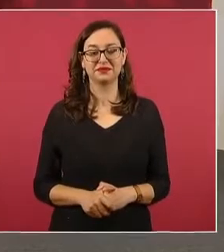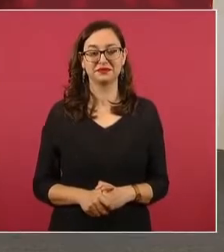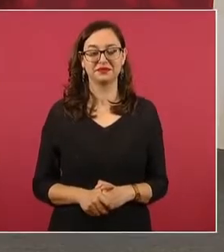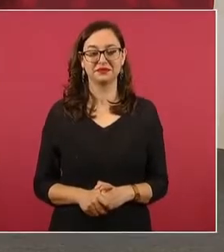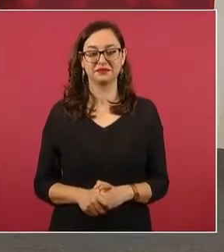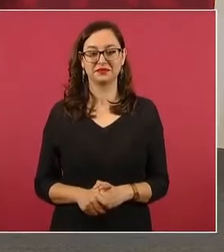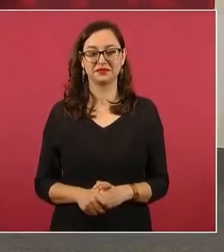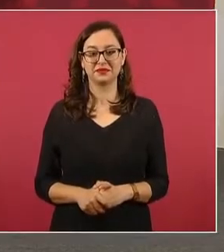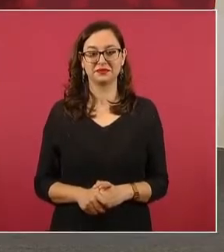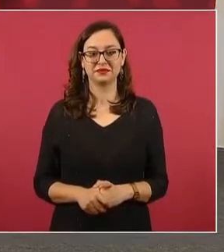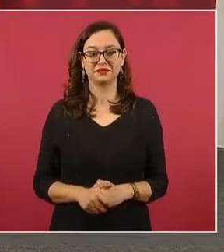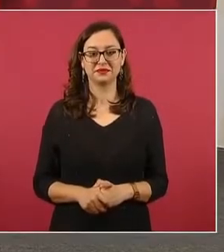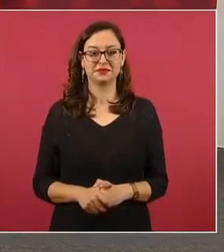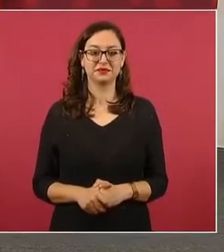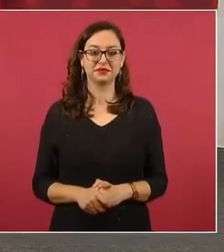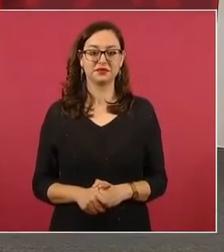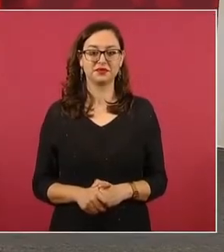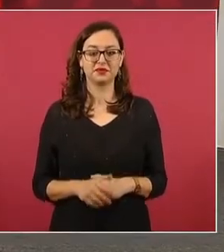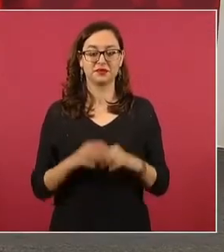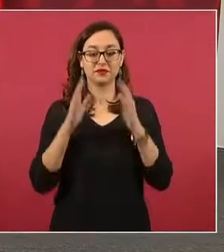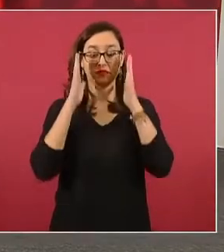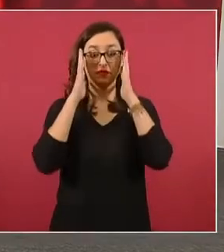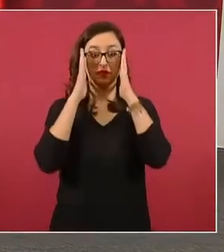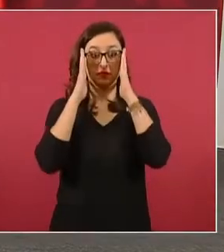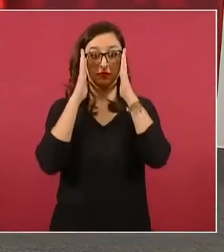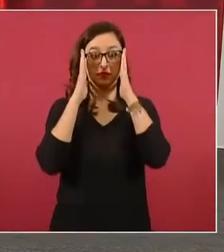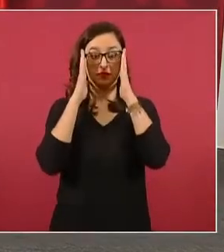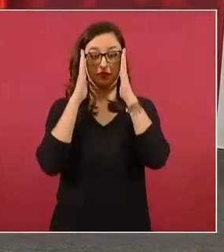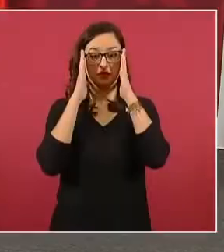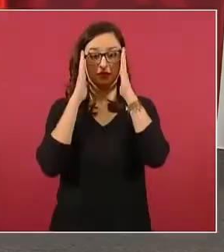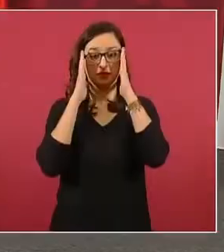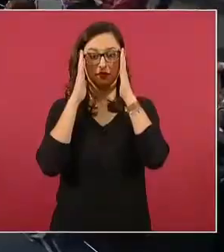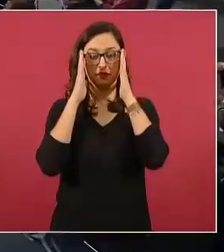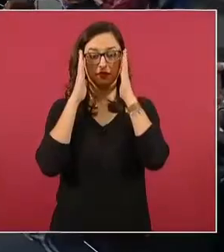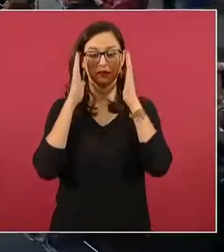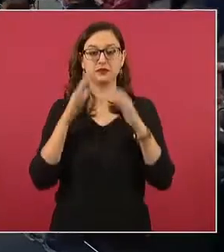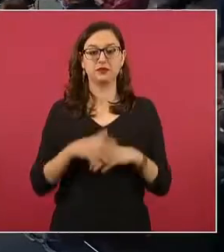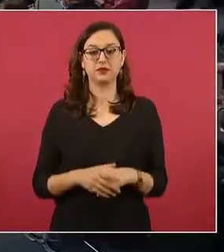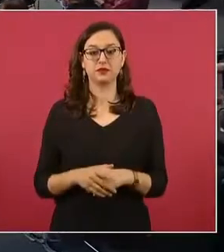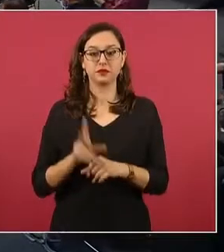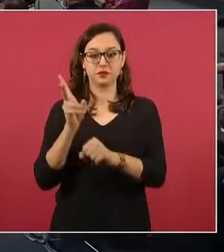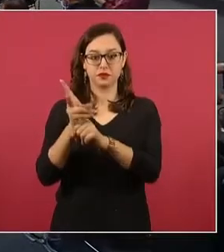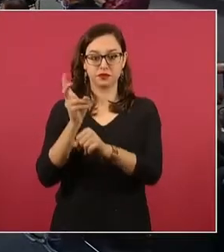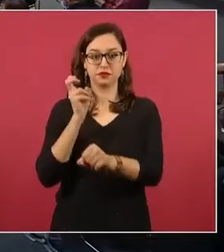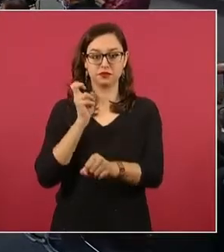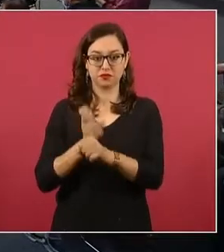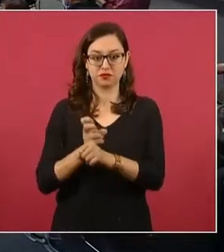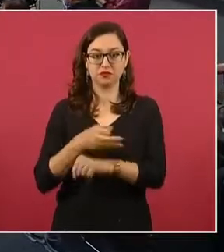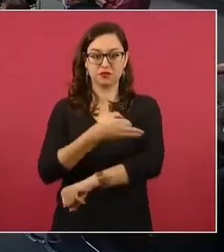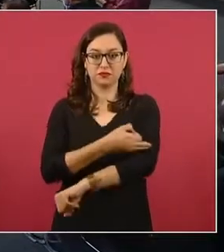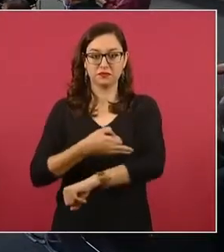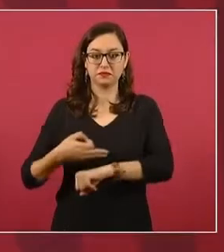Voy a invitar a familiares de luchadores